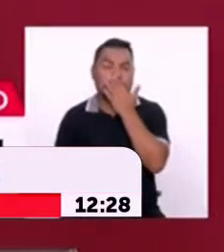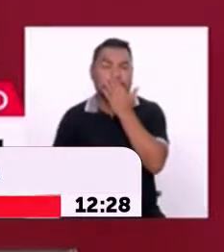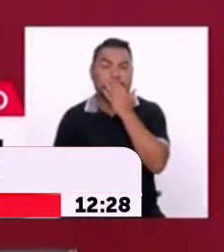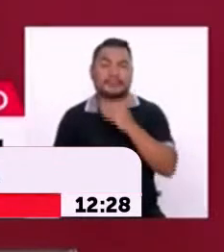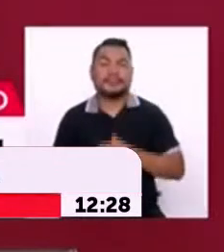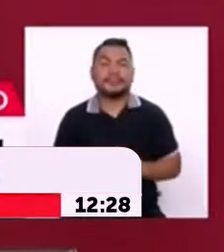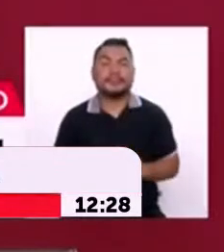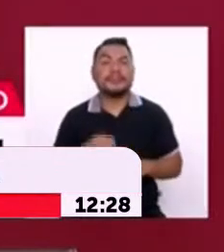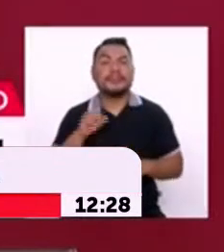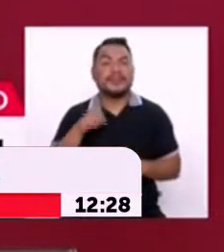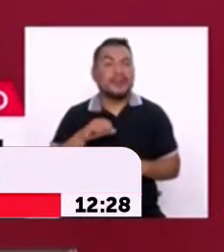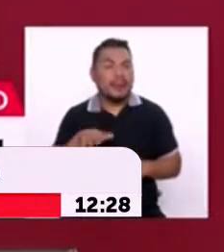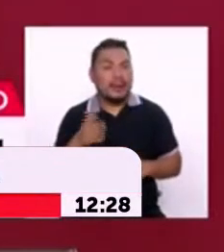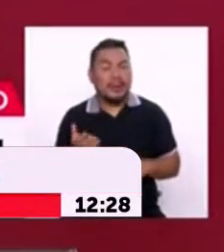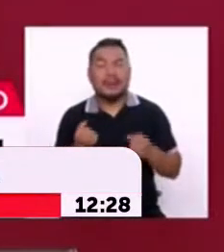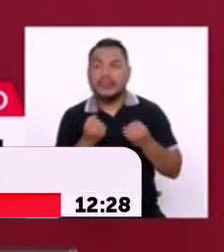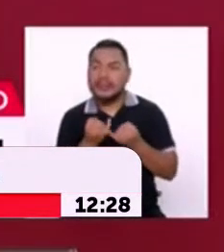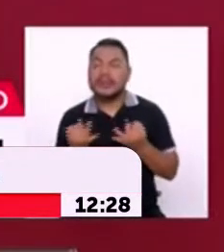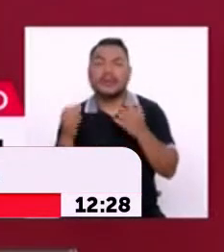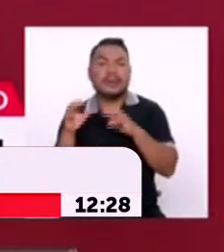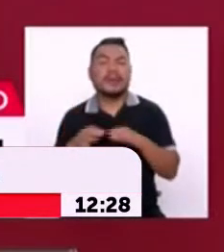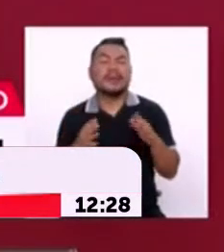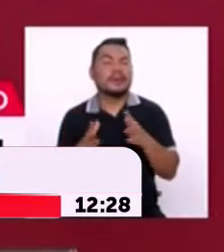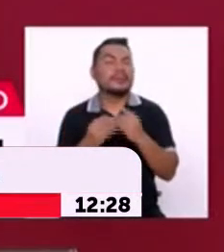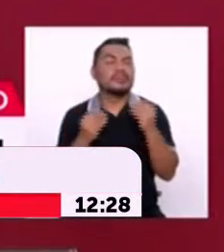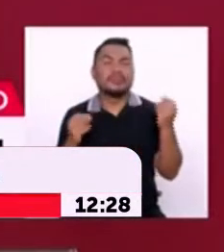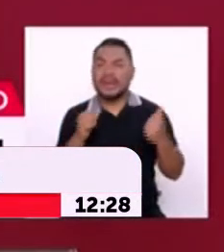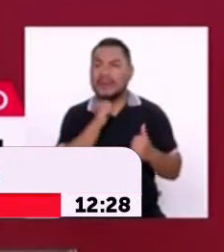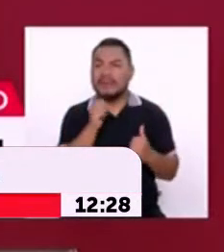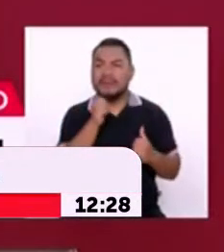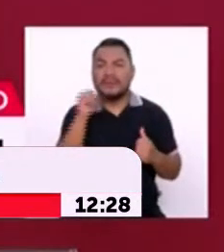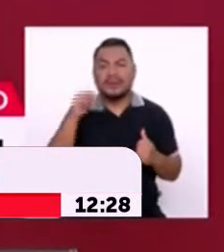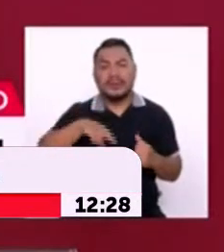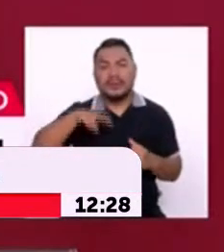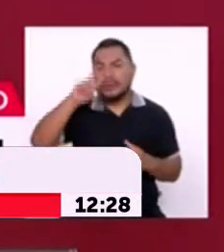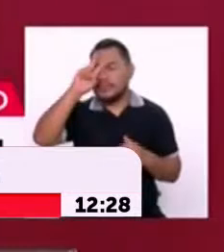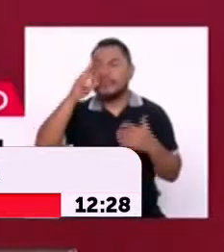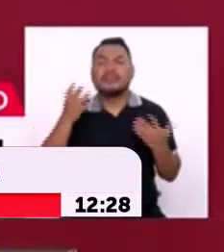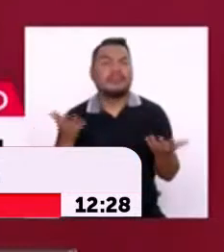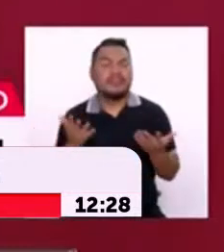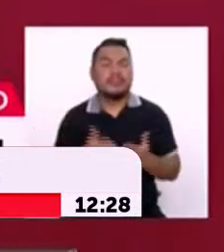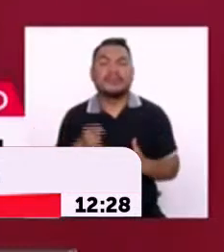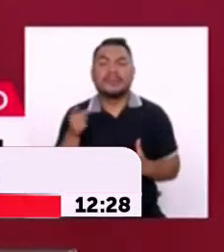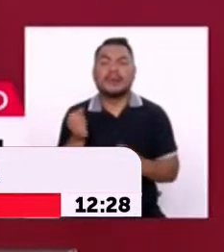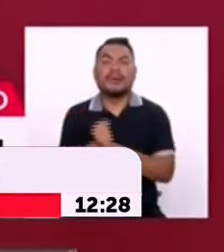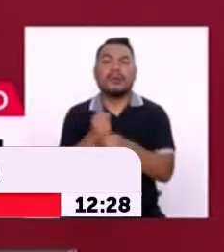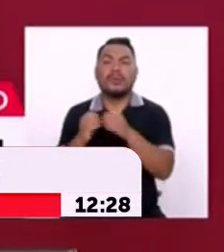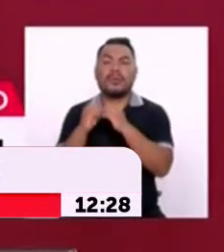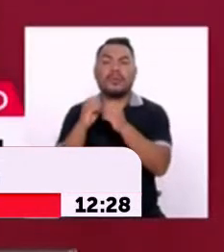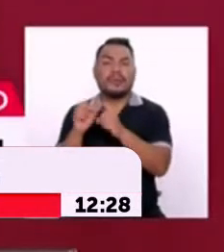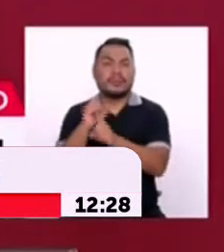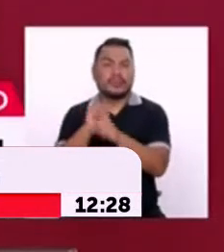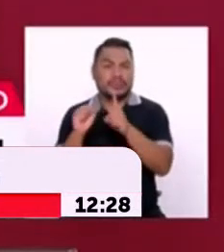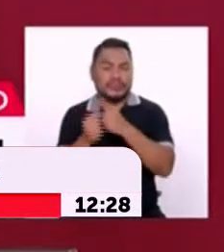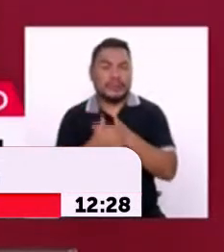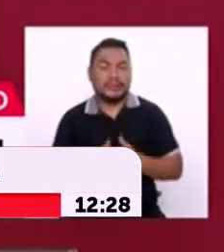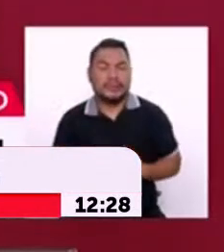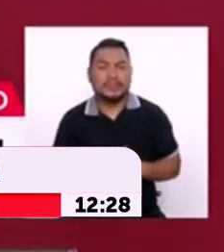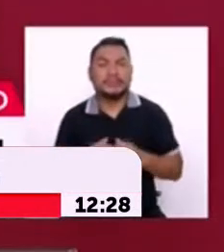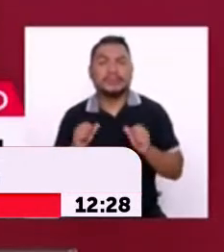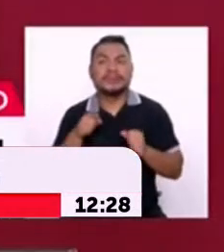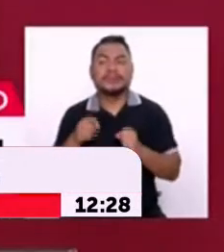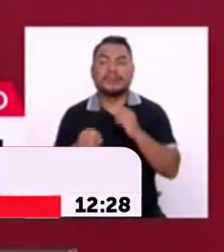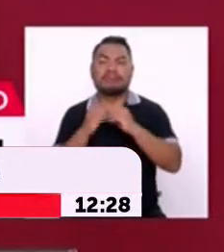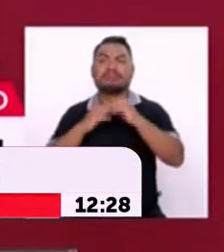país. Si hay algo que hace tanta falta en nuestro país, son obras sociales